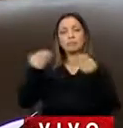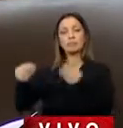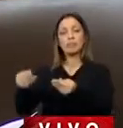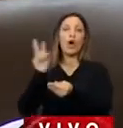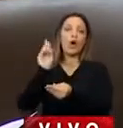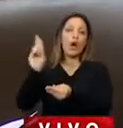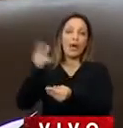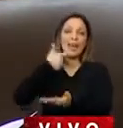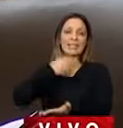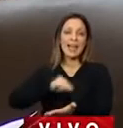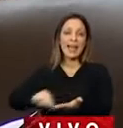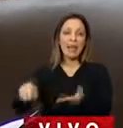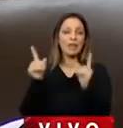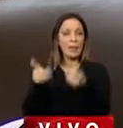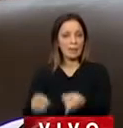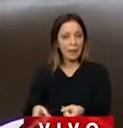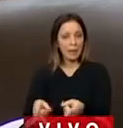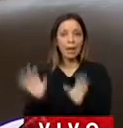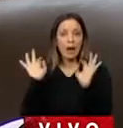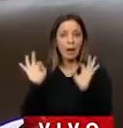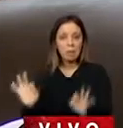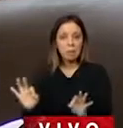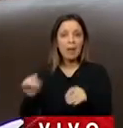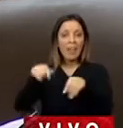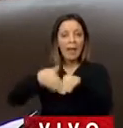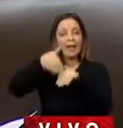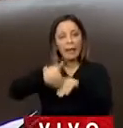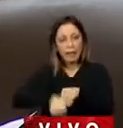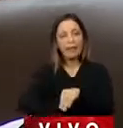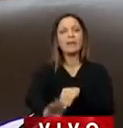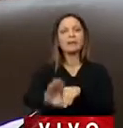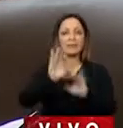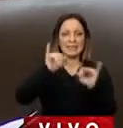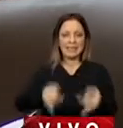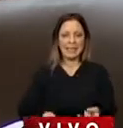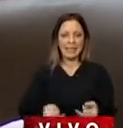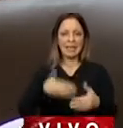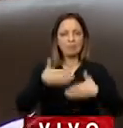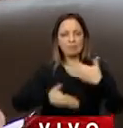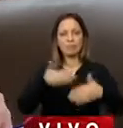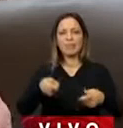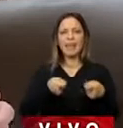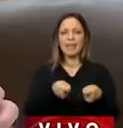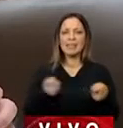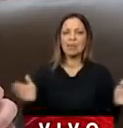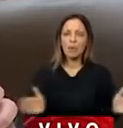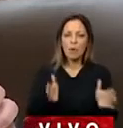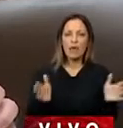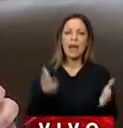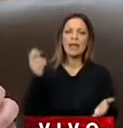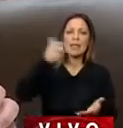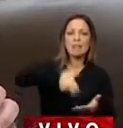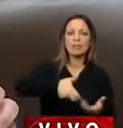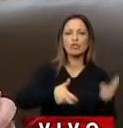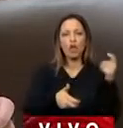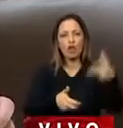en Cámara de Senadores y se promulgue, a partir de allí se va a estimular la inversión